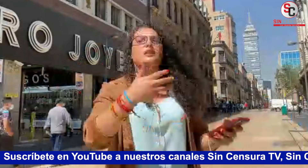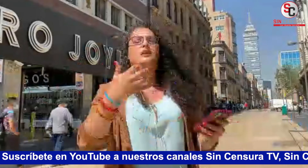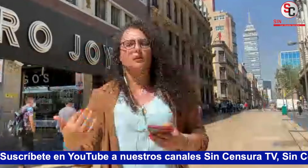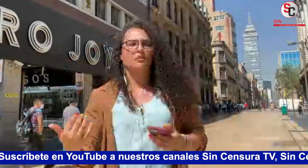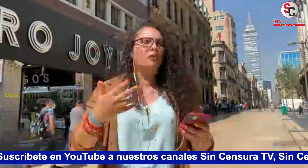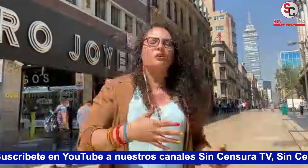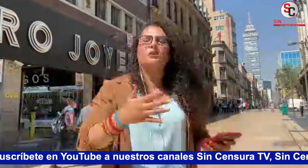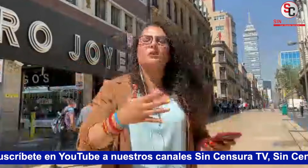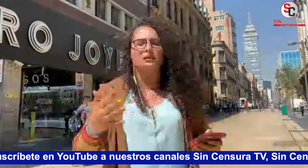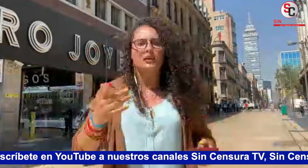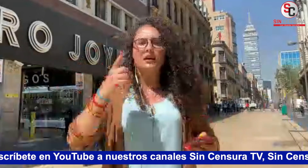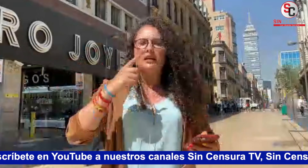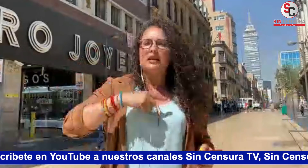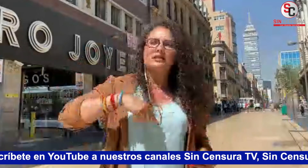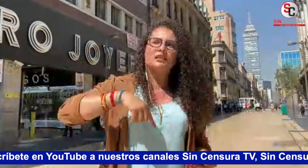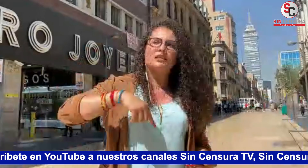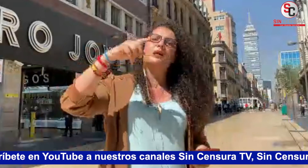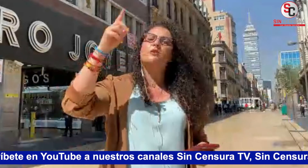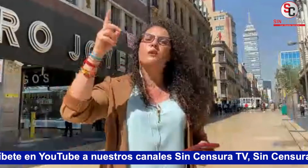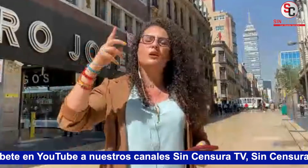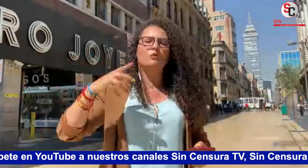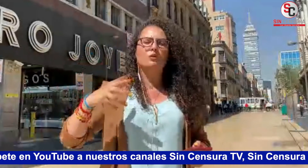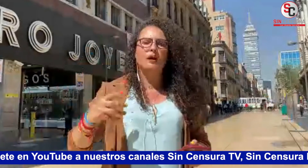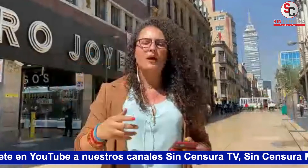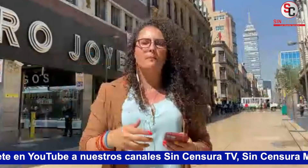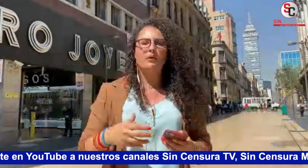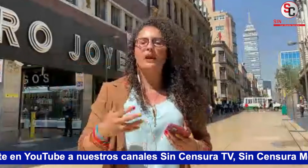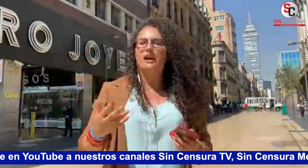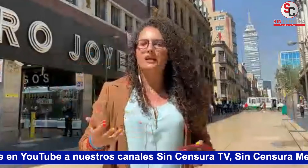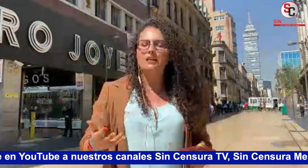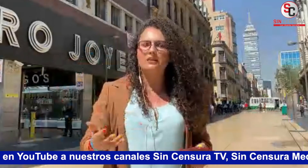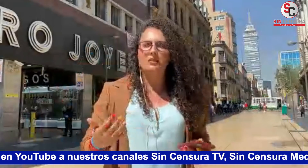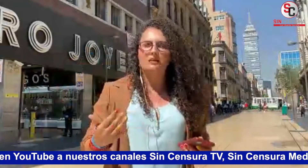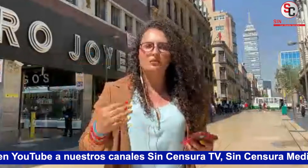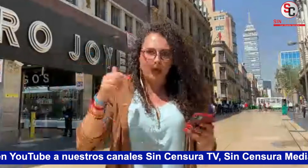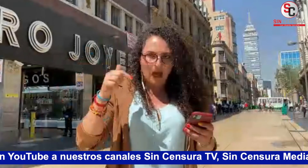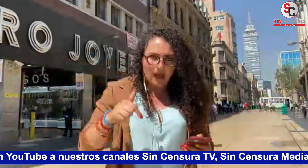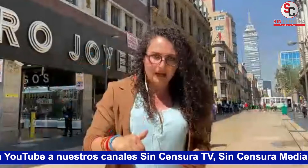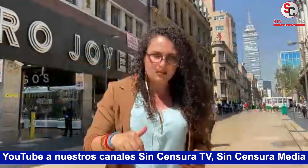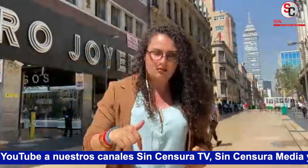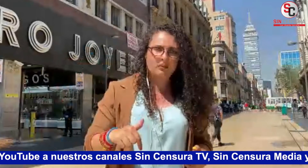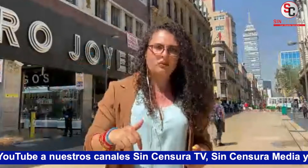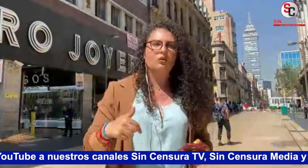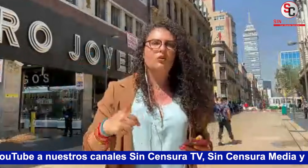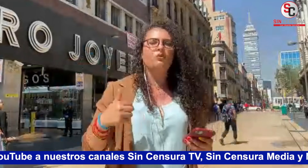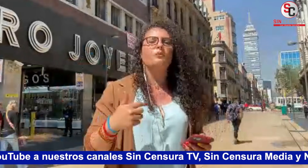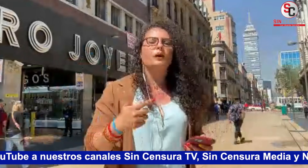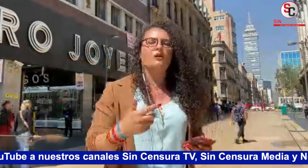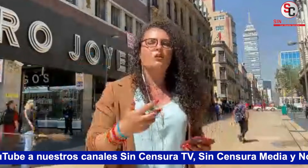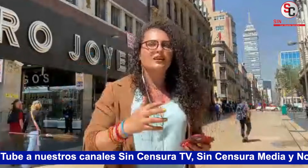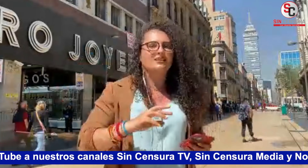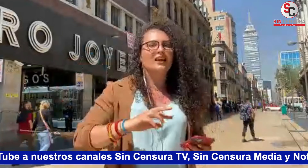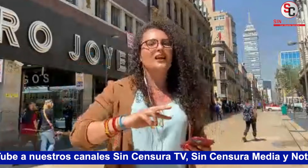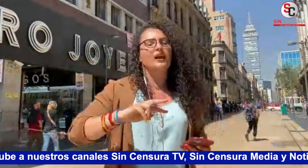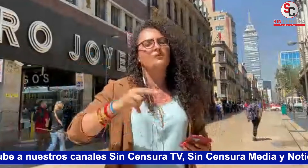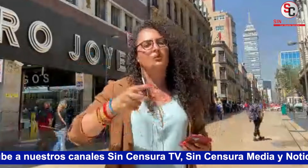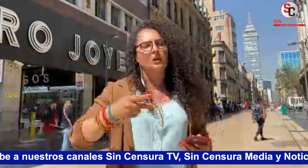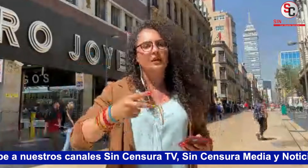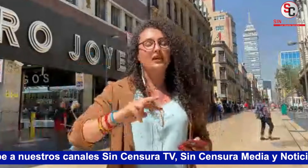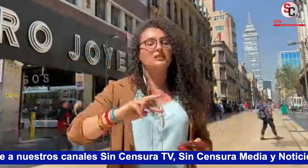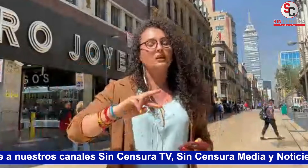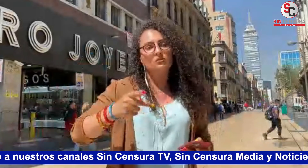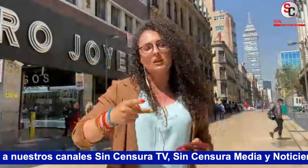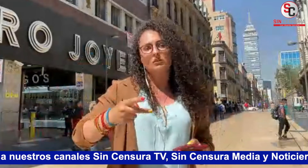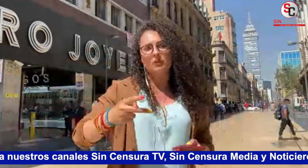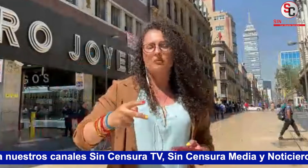Estados Unidos, si Biden lo pidió, no lo pidió y demás. Y así viene una curva, pero la realidad es que estamos en este momento con un gobierno que está en